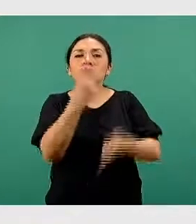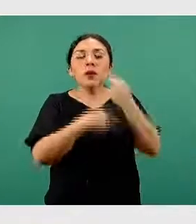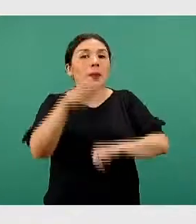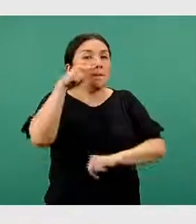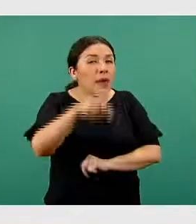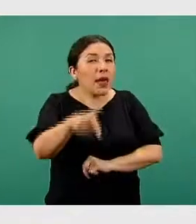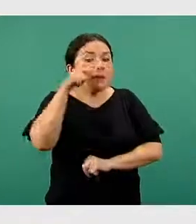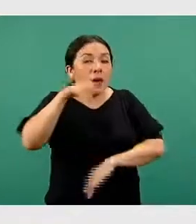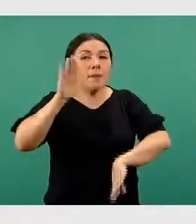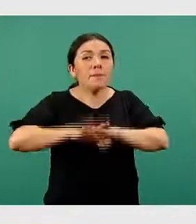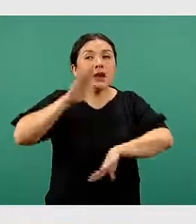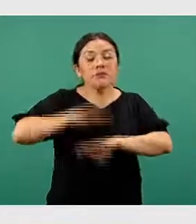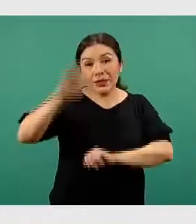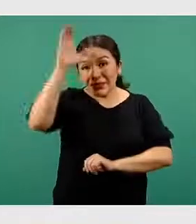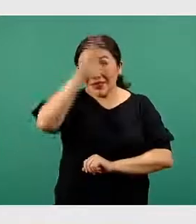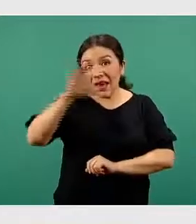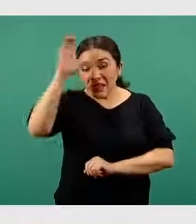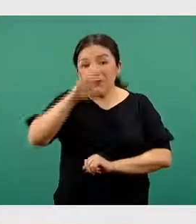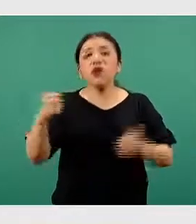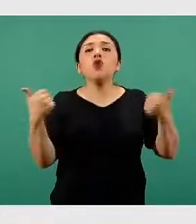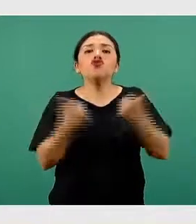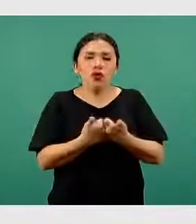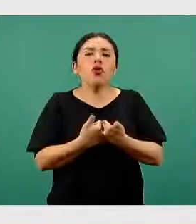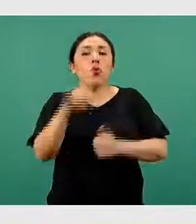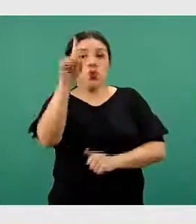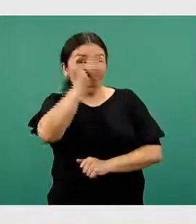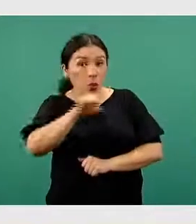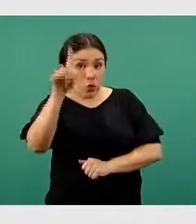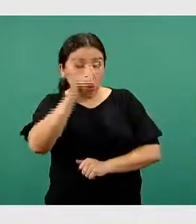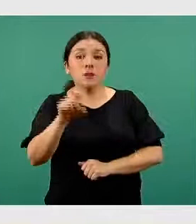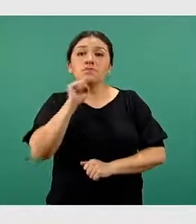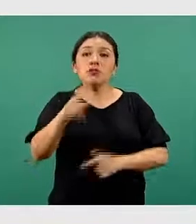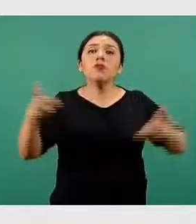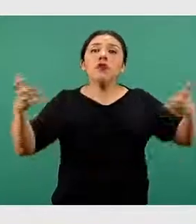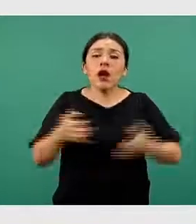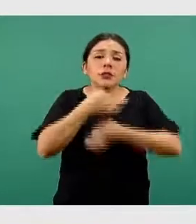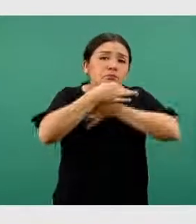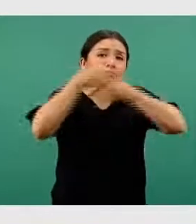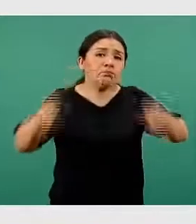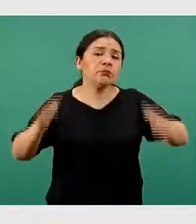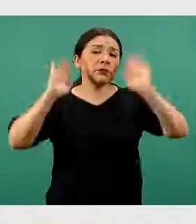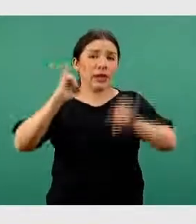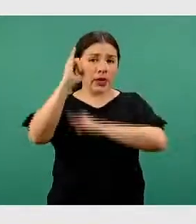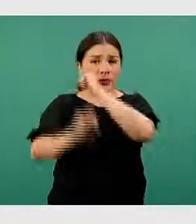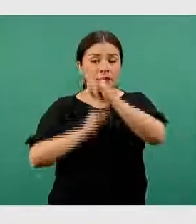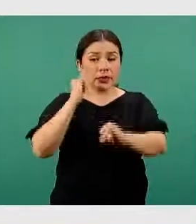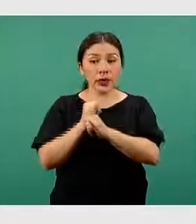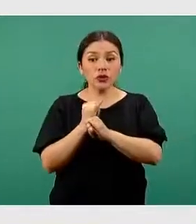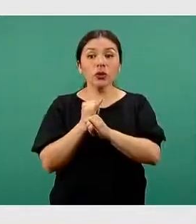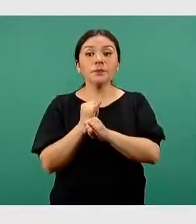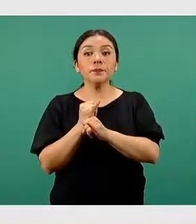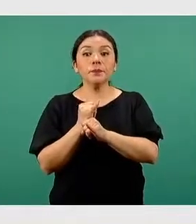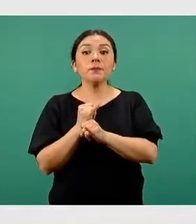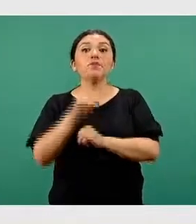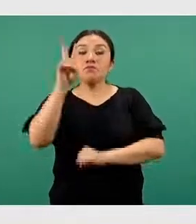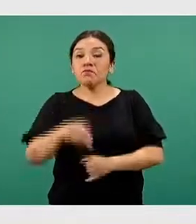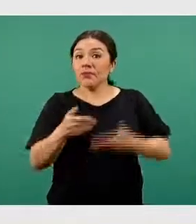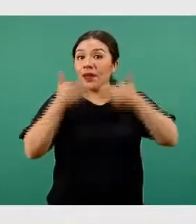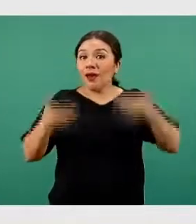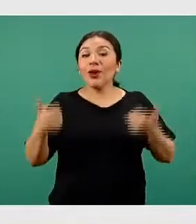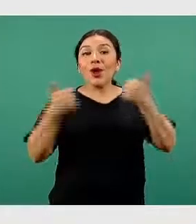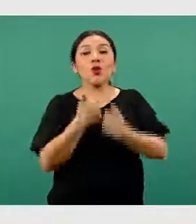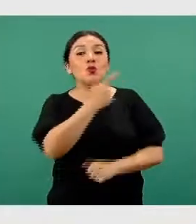evidencia científica y de las propias recomendaciones que se han emitido a nivel internacional. Y con mucho